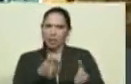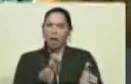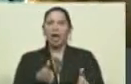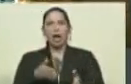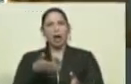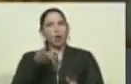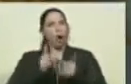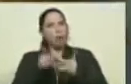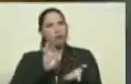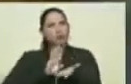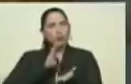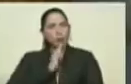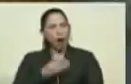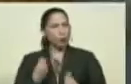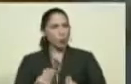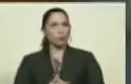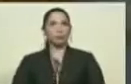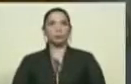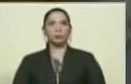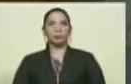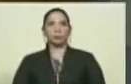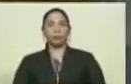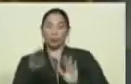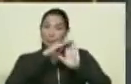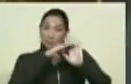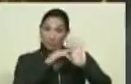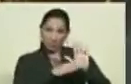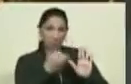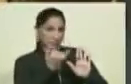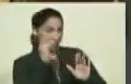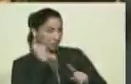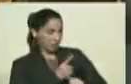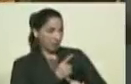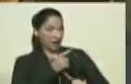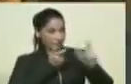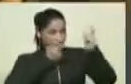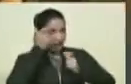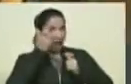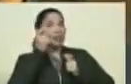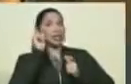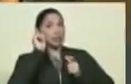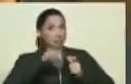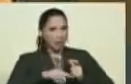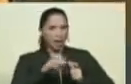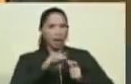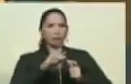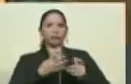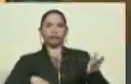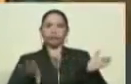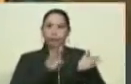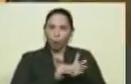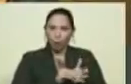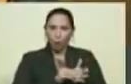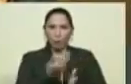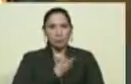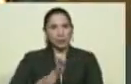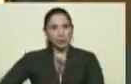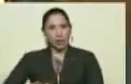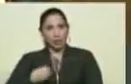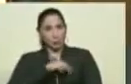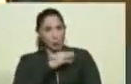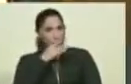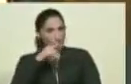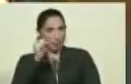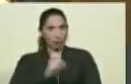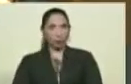¿Cómo podrían realizarlo? Fíjate, esa ha sido una instrucción que data del comandante Chávez, pero que además ha reiterado nuestro presidente Nicolás Maduro.